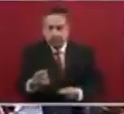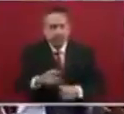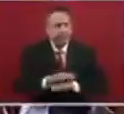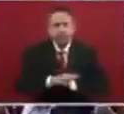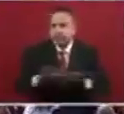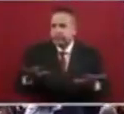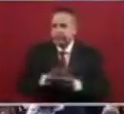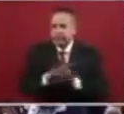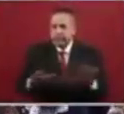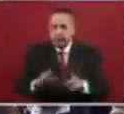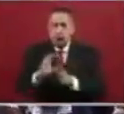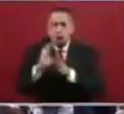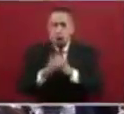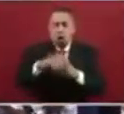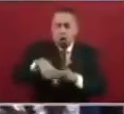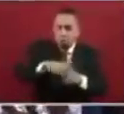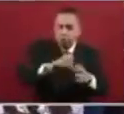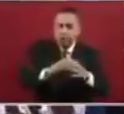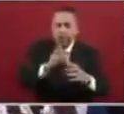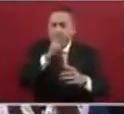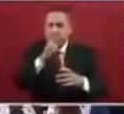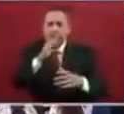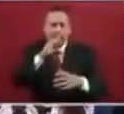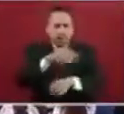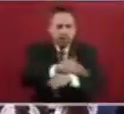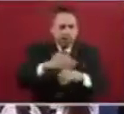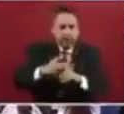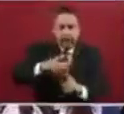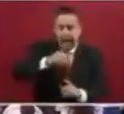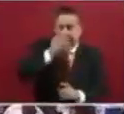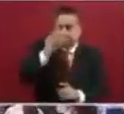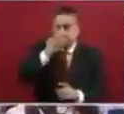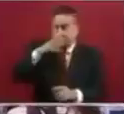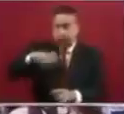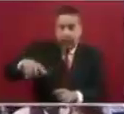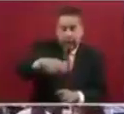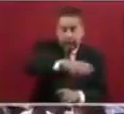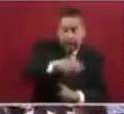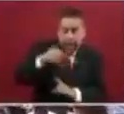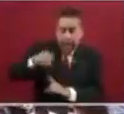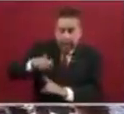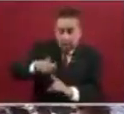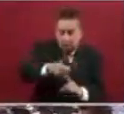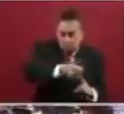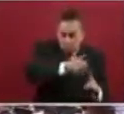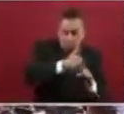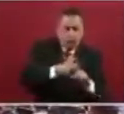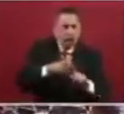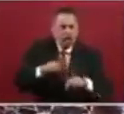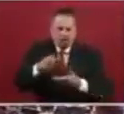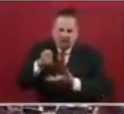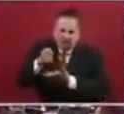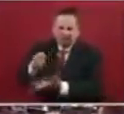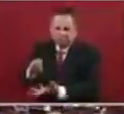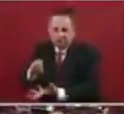de maestros, alumnos y padres de familia de cada plantel educativo el